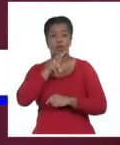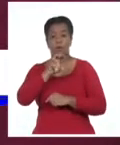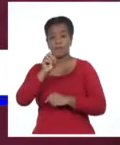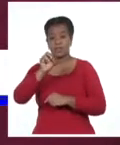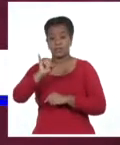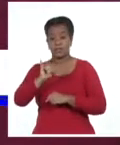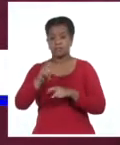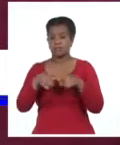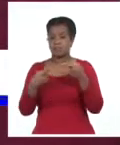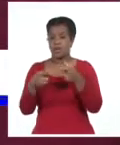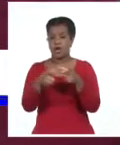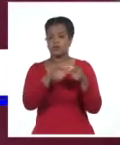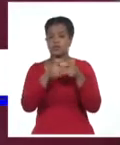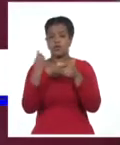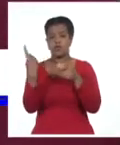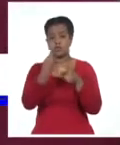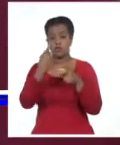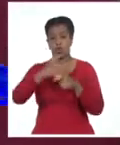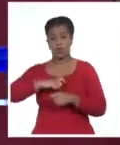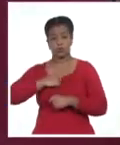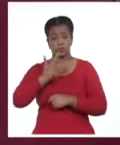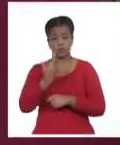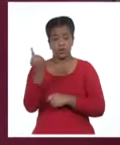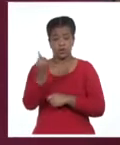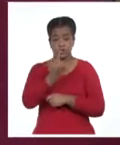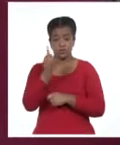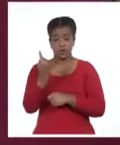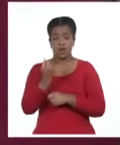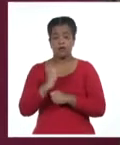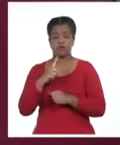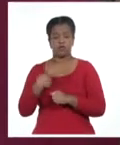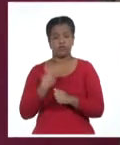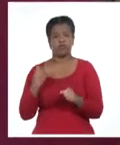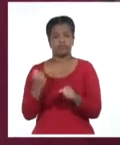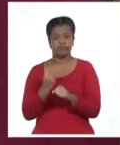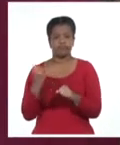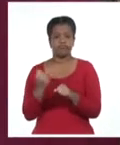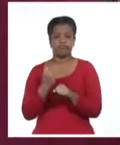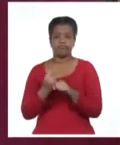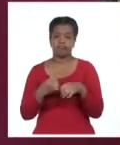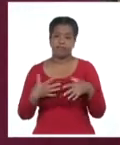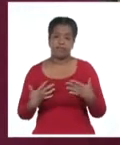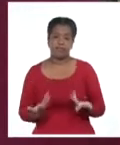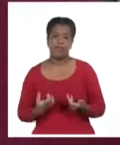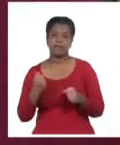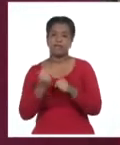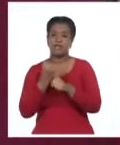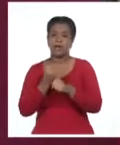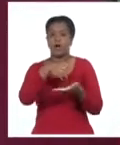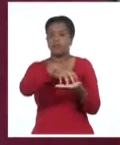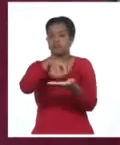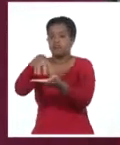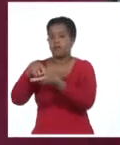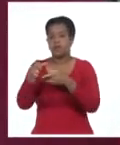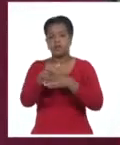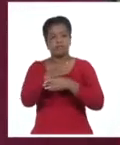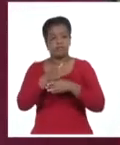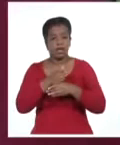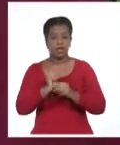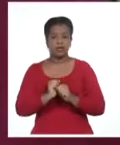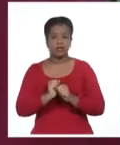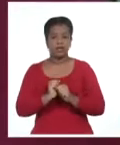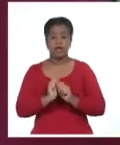Asociación Nacional, Hermanos Saíz Nacional, donde fuimos trabajando en el trabajo a cada comunidad, a cada barrio,